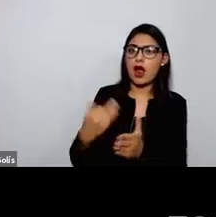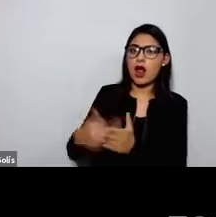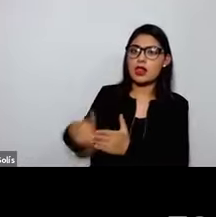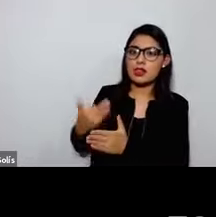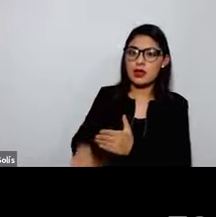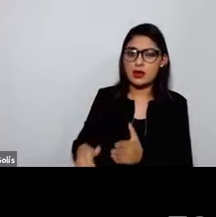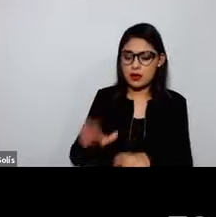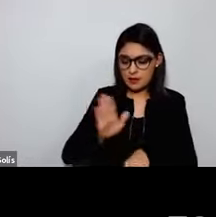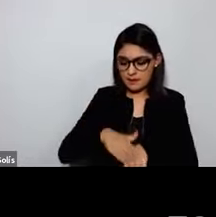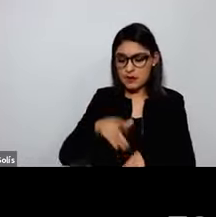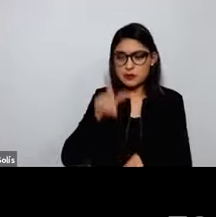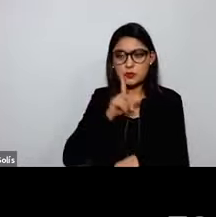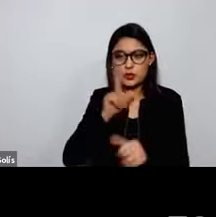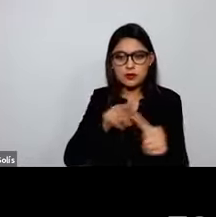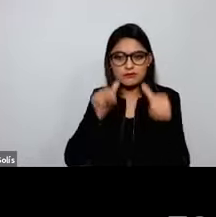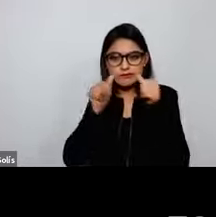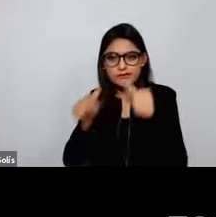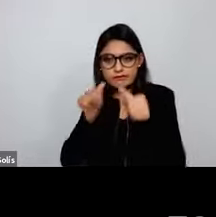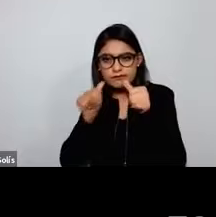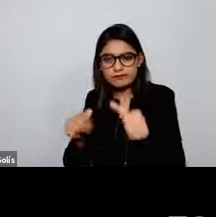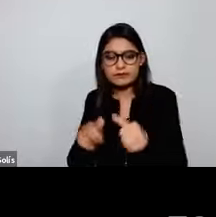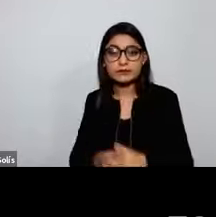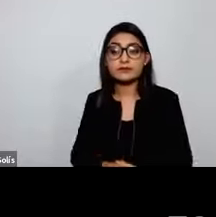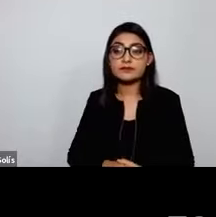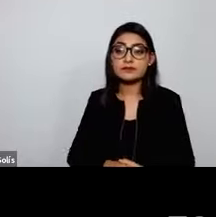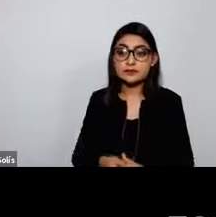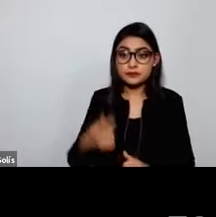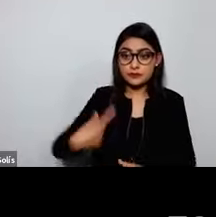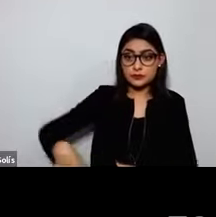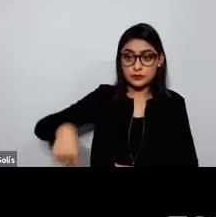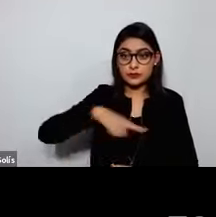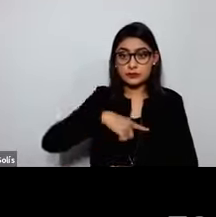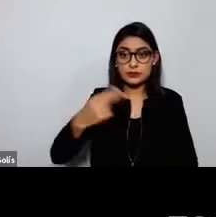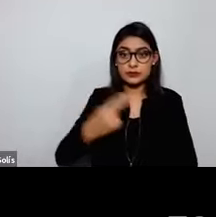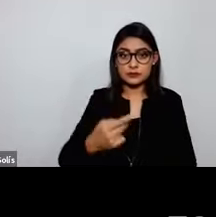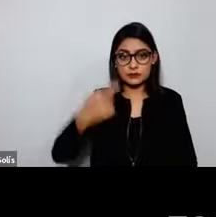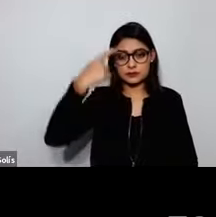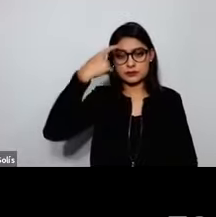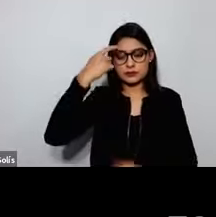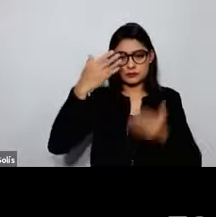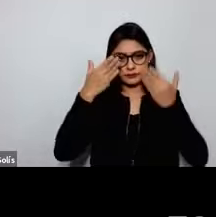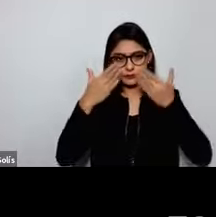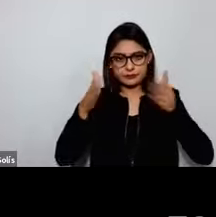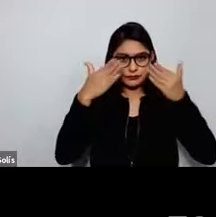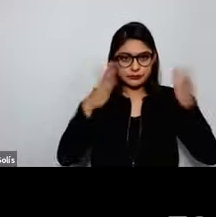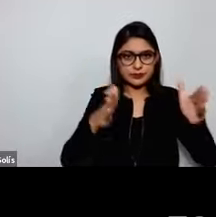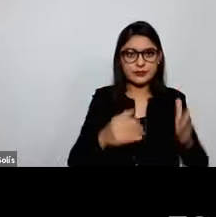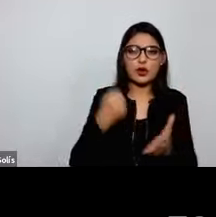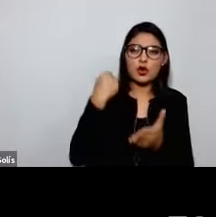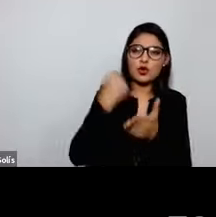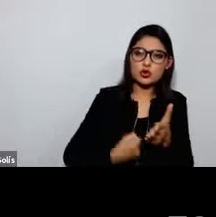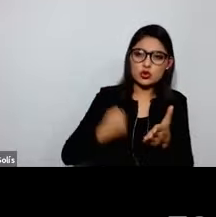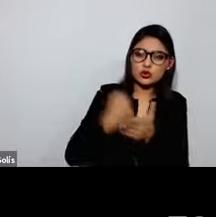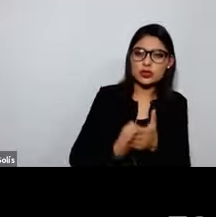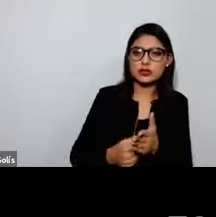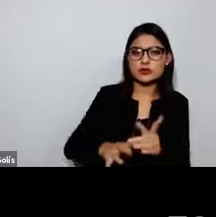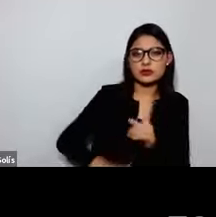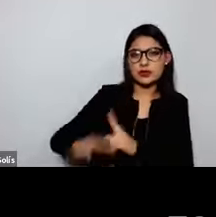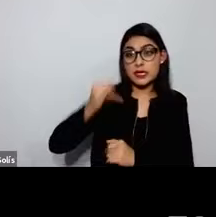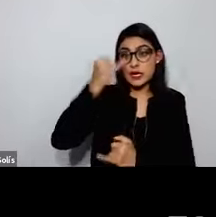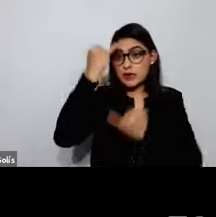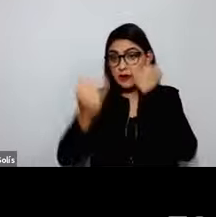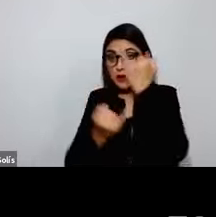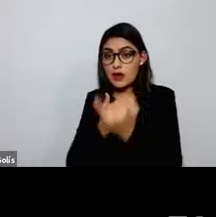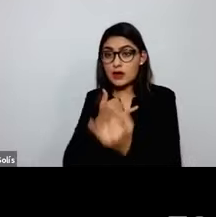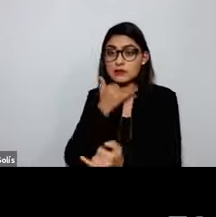y todo lo que nos hace falta hacer visibles, múltiples luchas, múltiples condiciones, todos esos estereotipos, todos